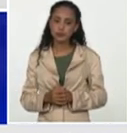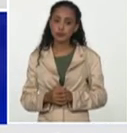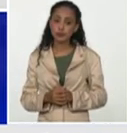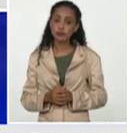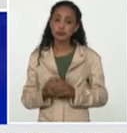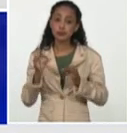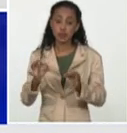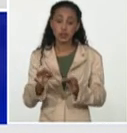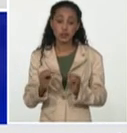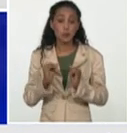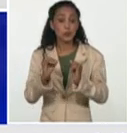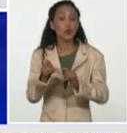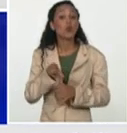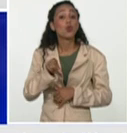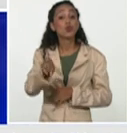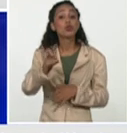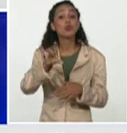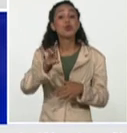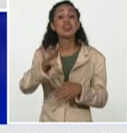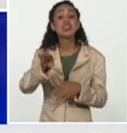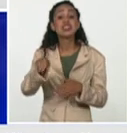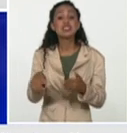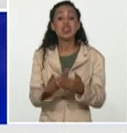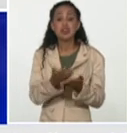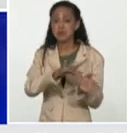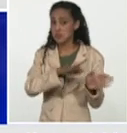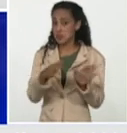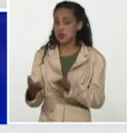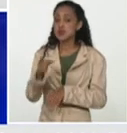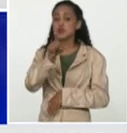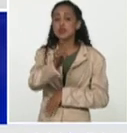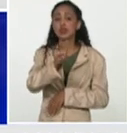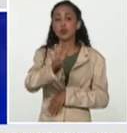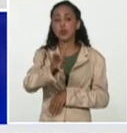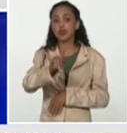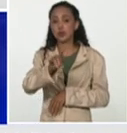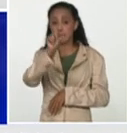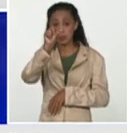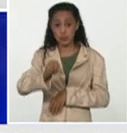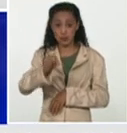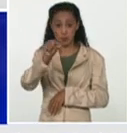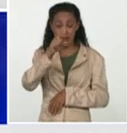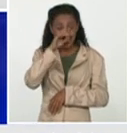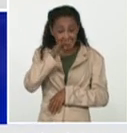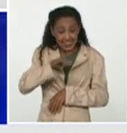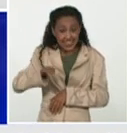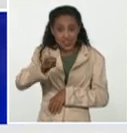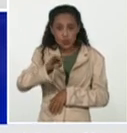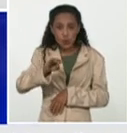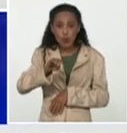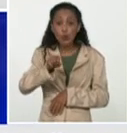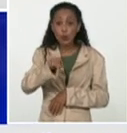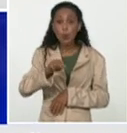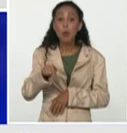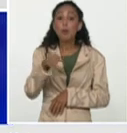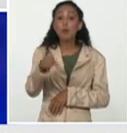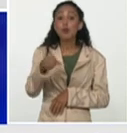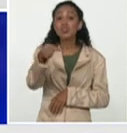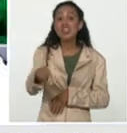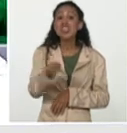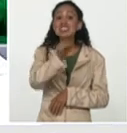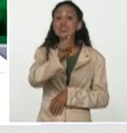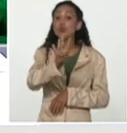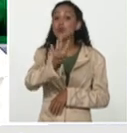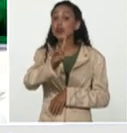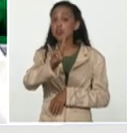días se promedien 149 casos pediátricos por día. Reitero, teniendo